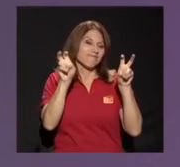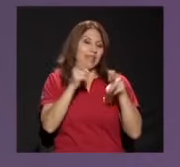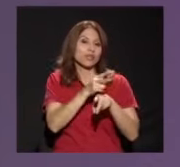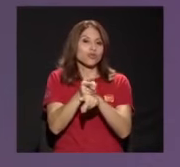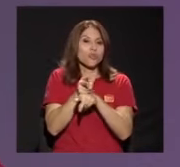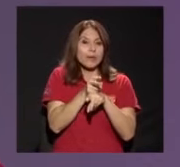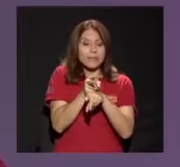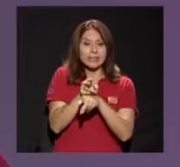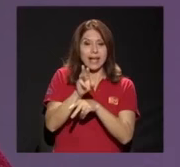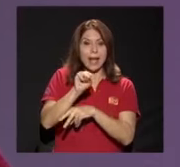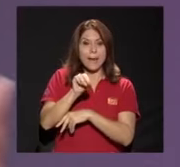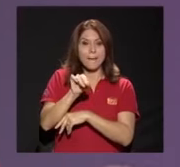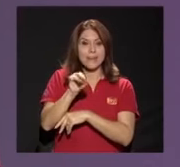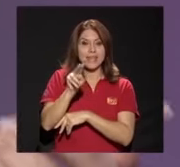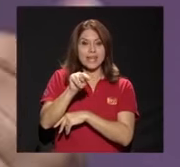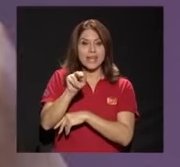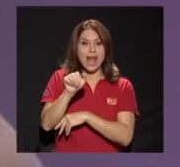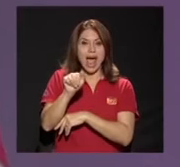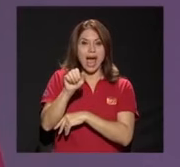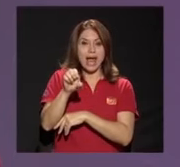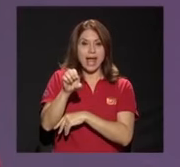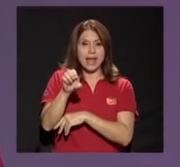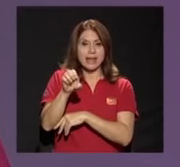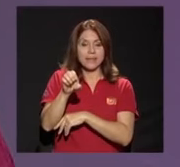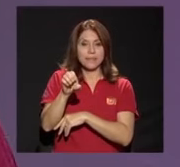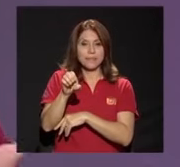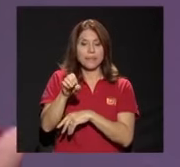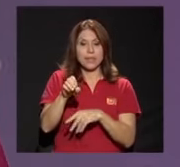MINAE. Las aguas que caen